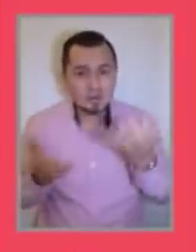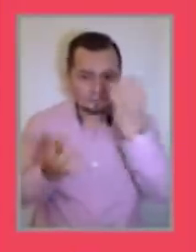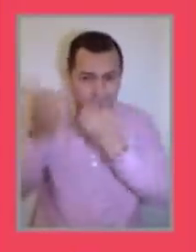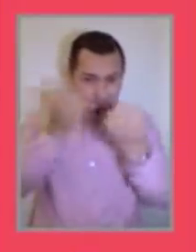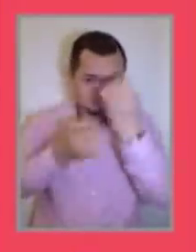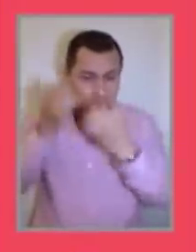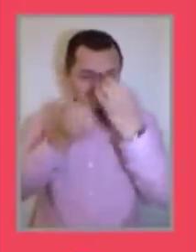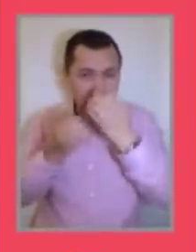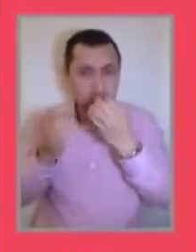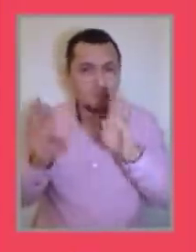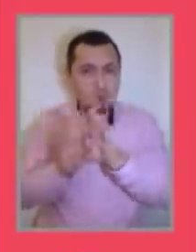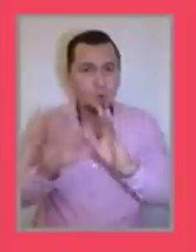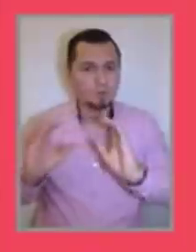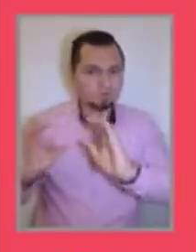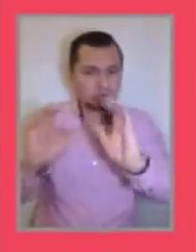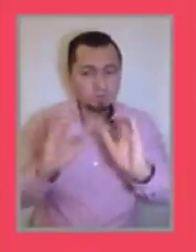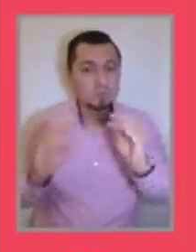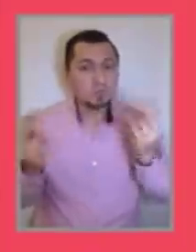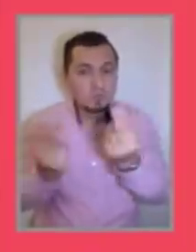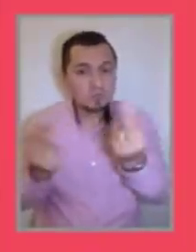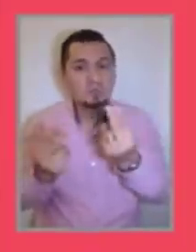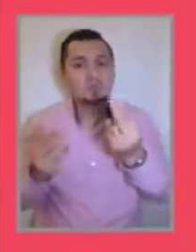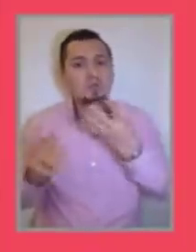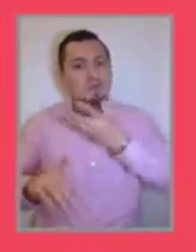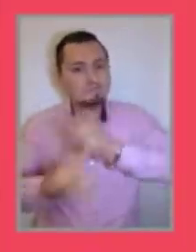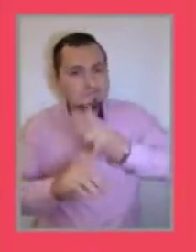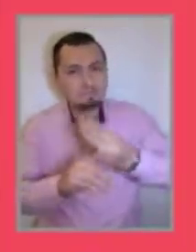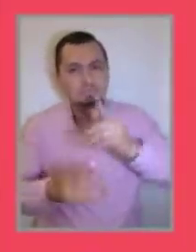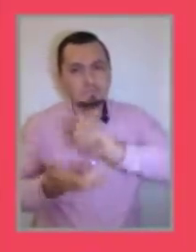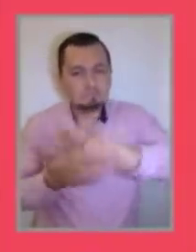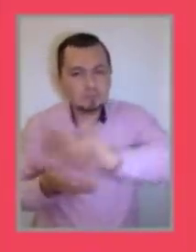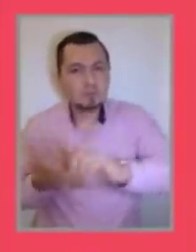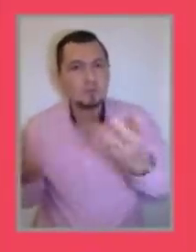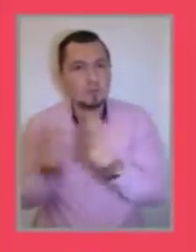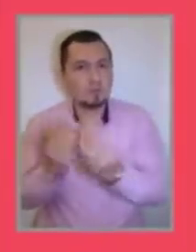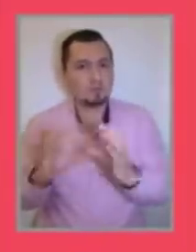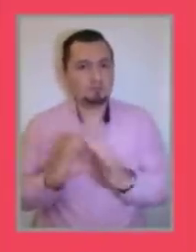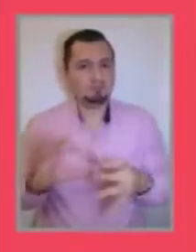revisados, aclarados y, si es necesario, sí, corregidos. Eso es lo que yo esperaría que sucediera.